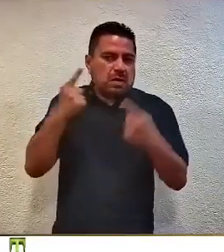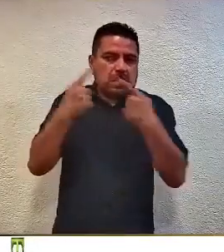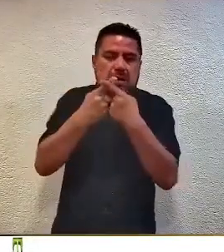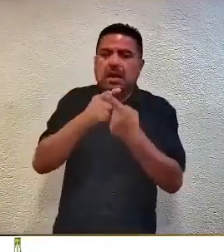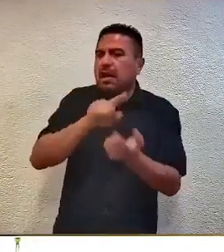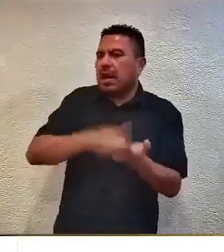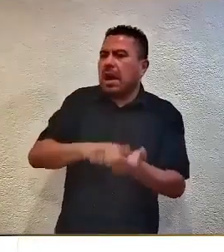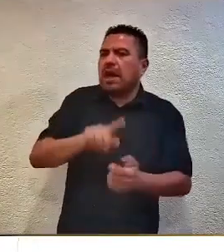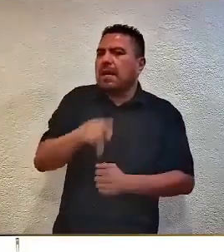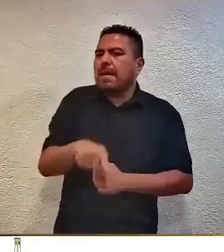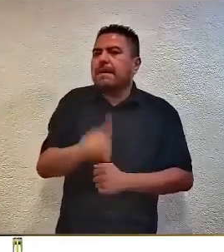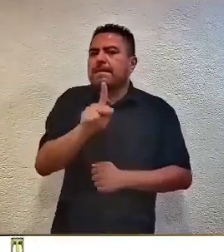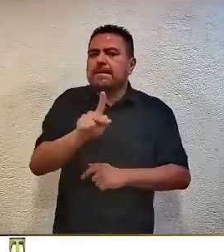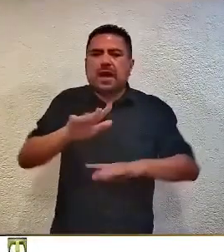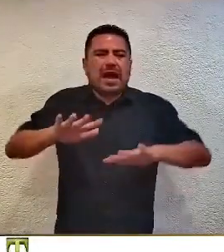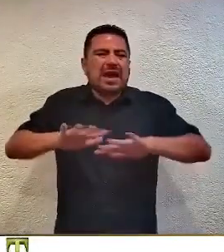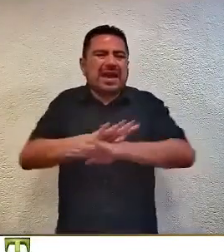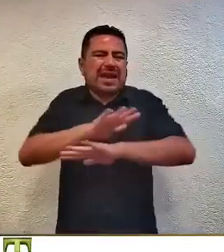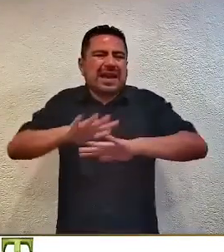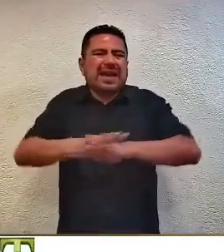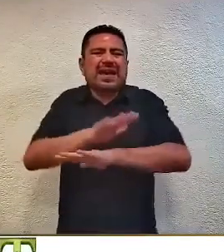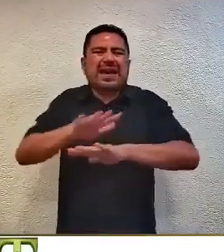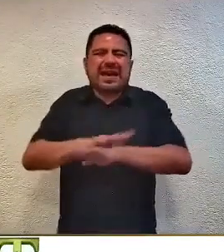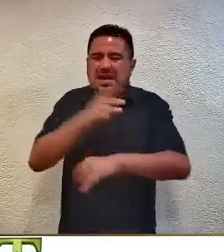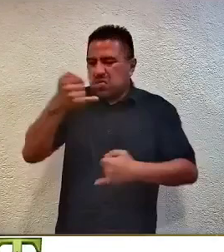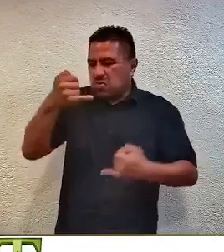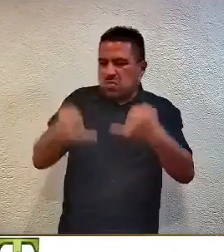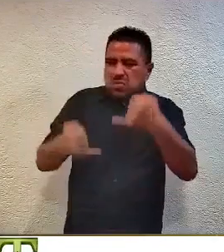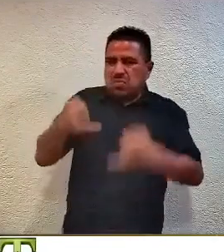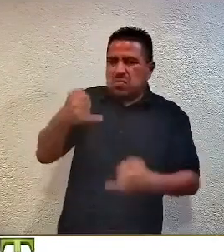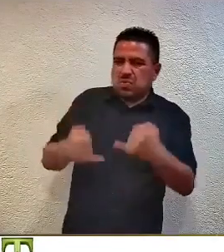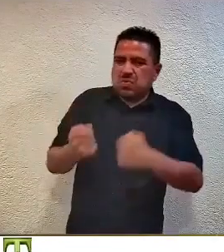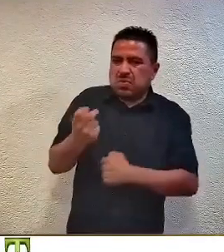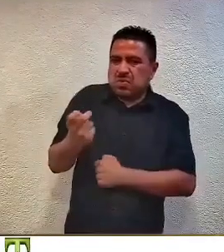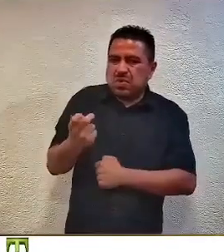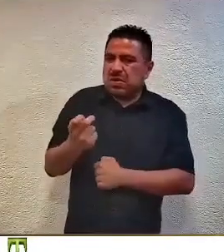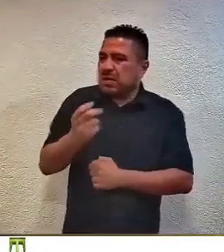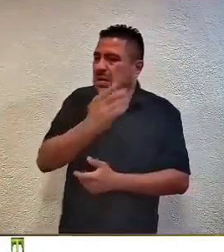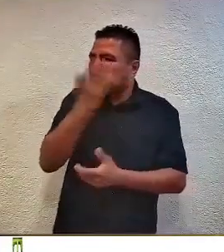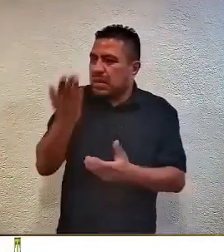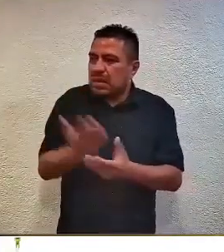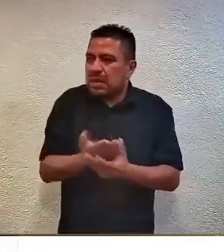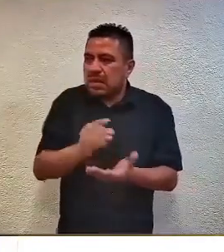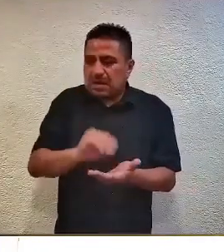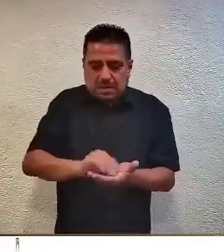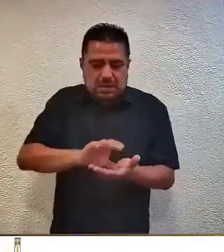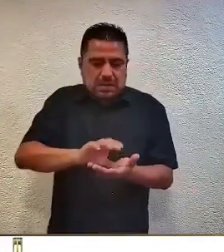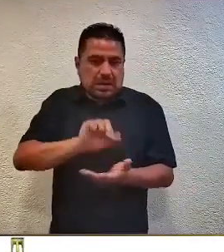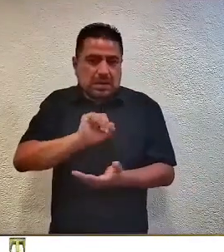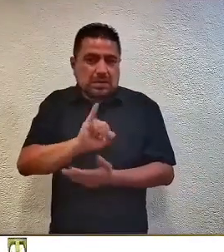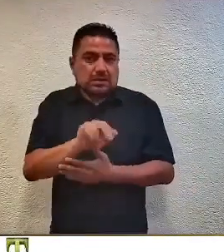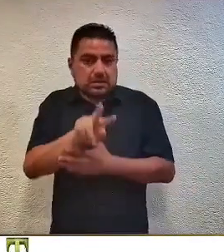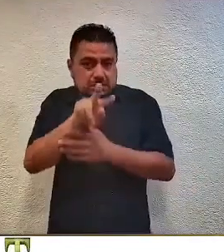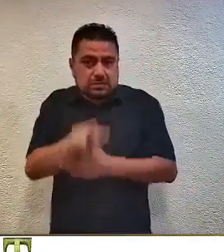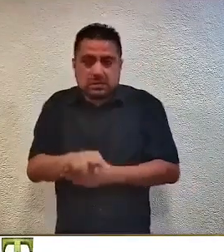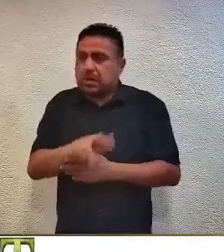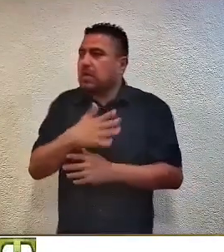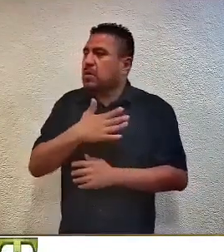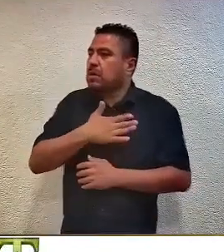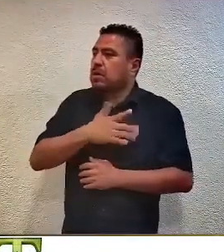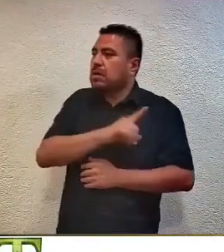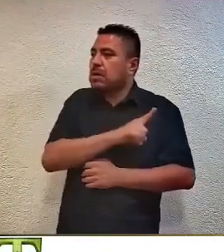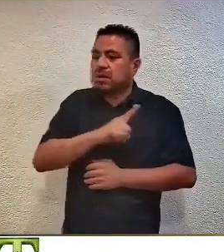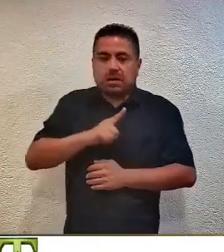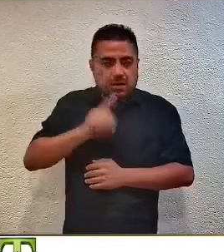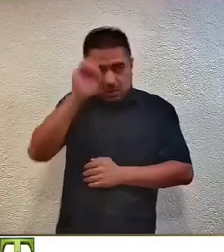no. Al cambiar la situación jurídica del expediente es obvio que voy a tener una